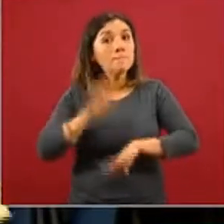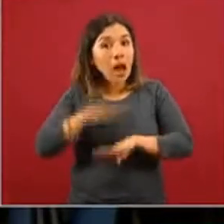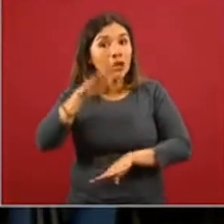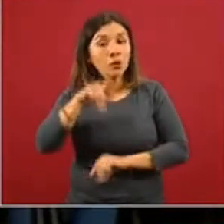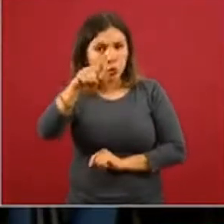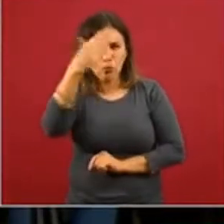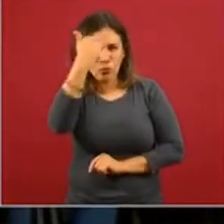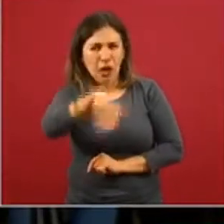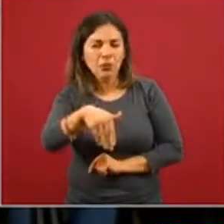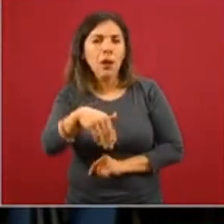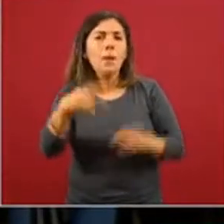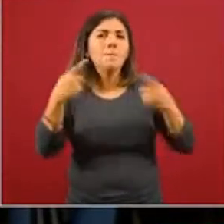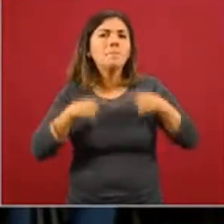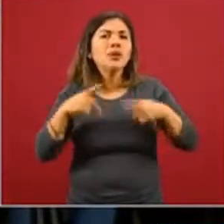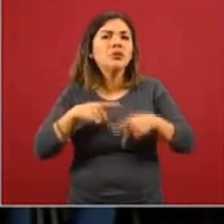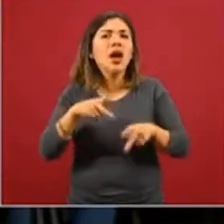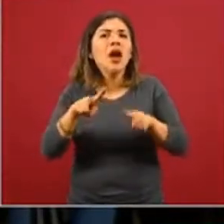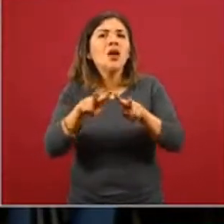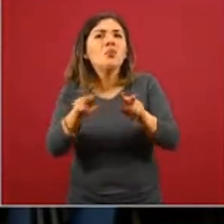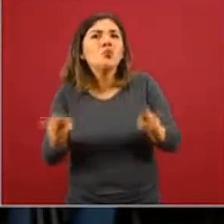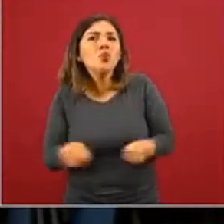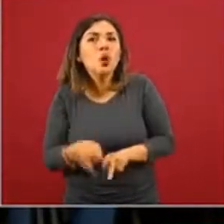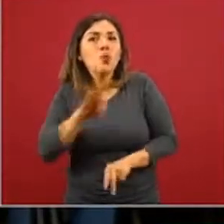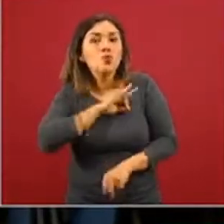Adicionalmente, usted sabe que se fue personal vulnerable